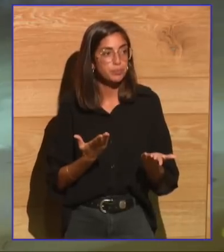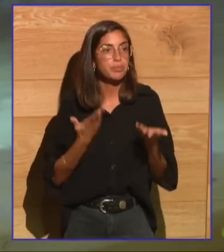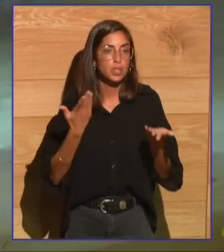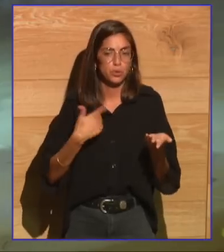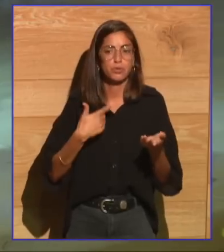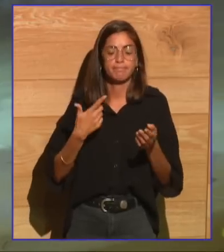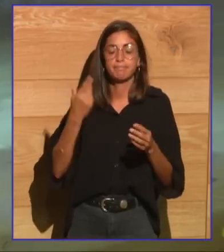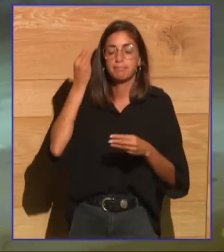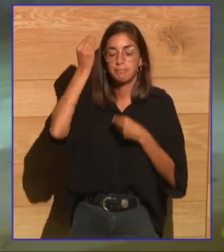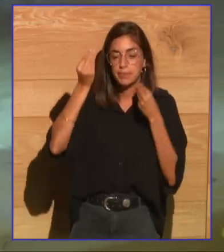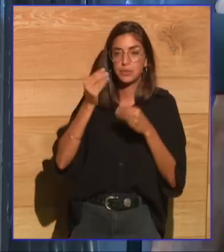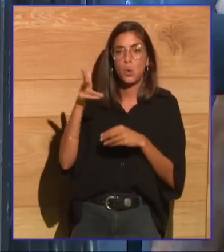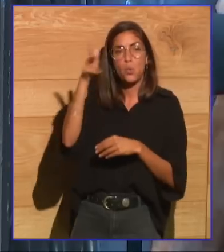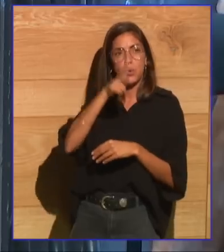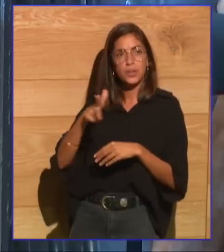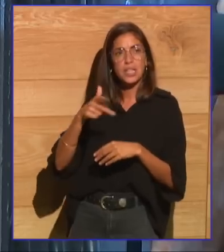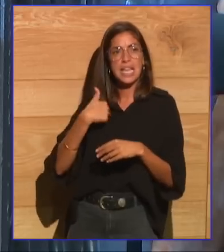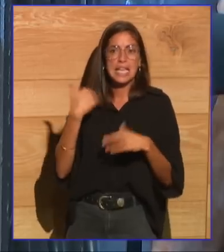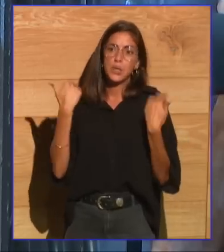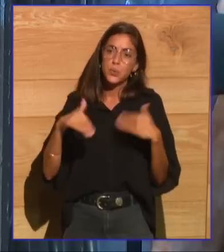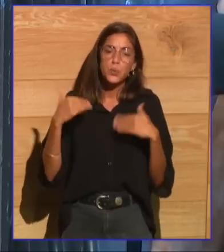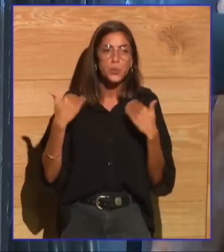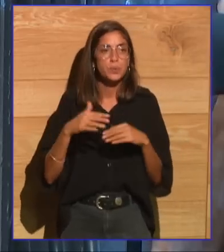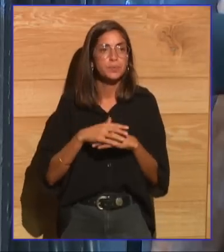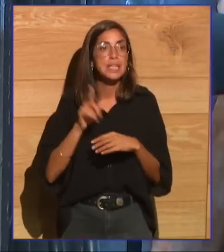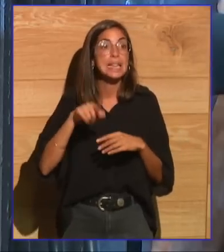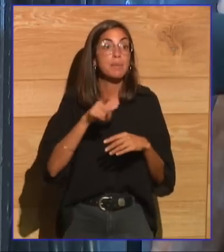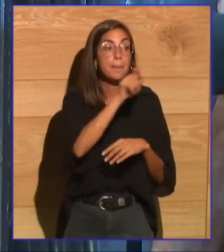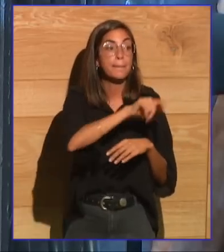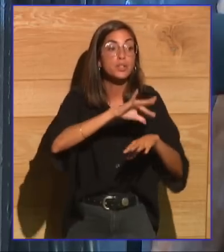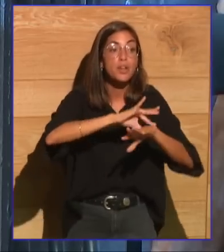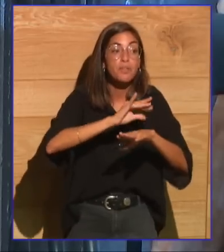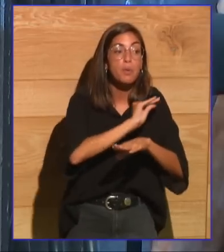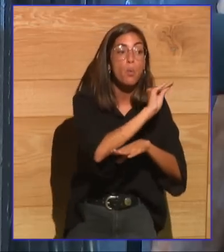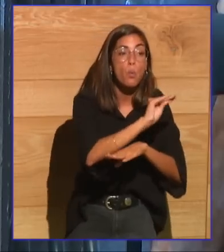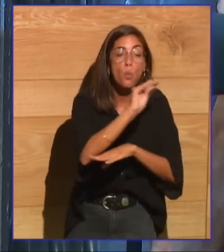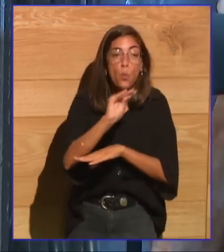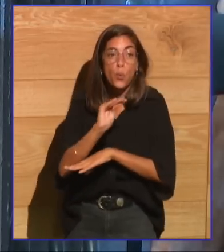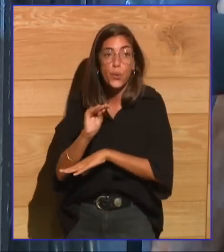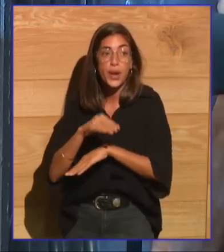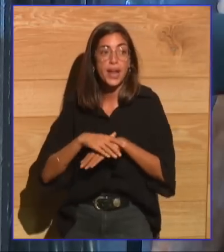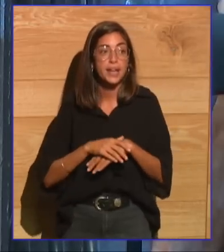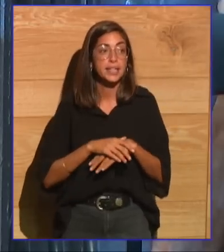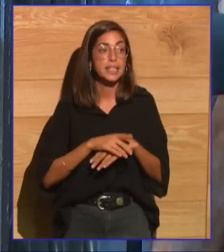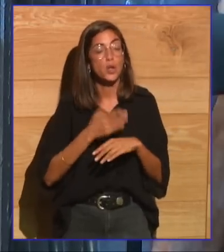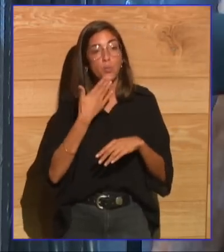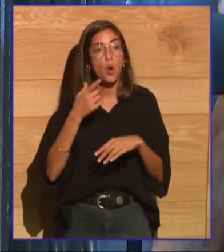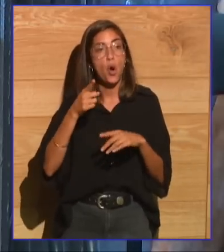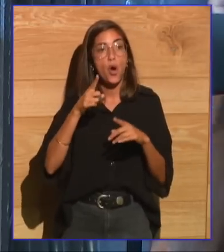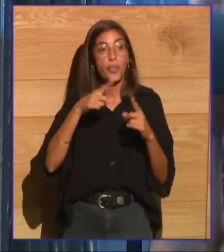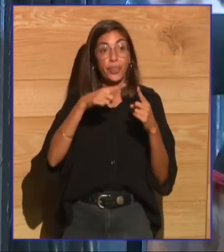rodando dijo por aquí nos estamos pasando jugar a los enfermos eso es el el delito de dios de